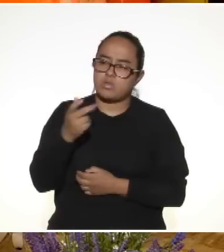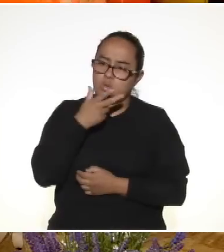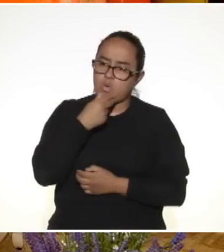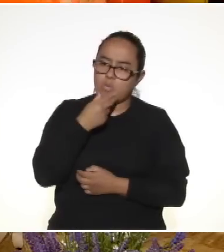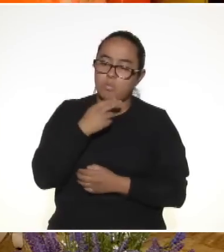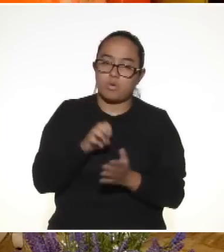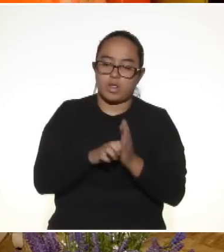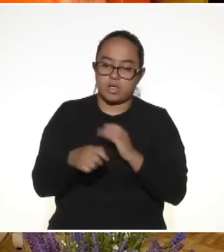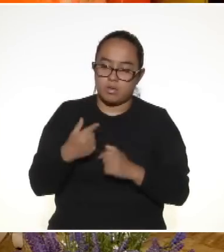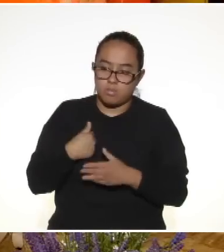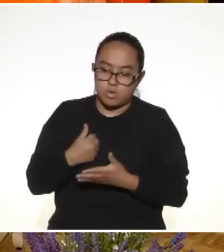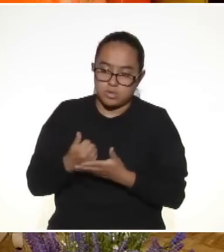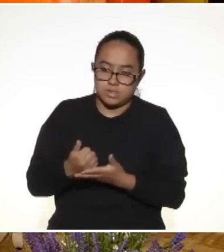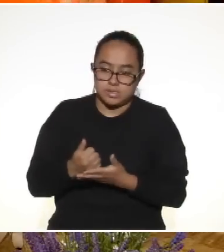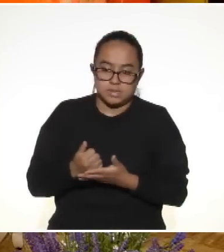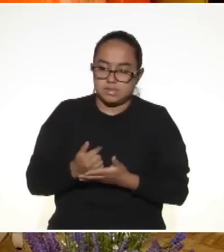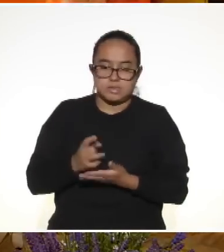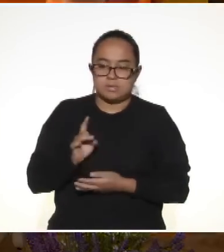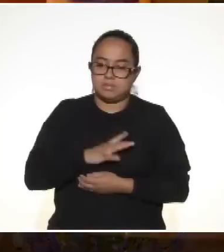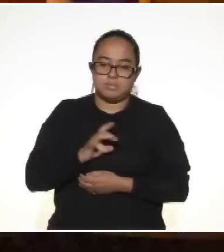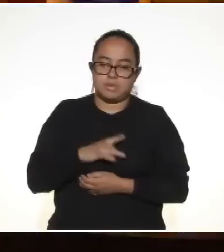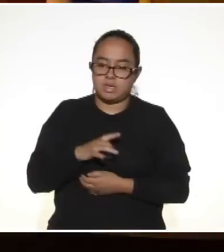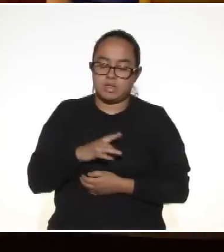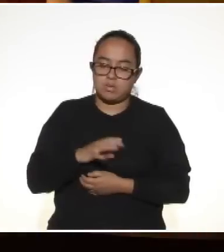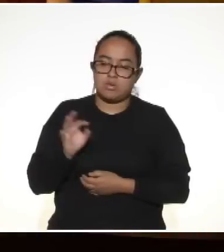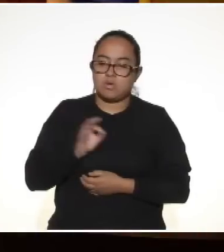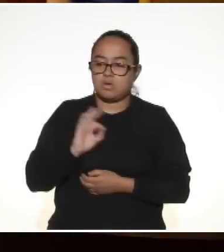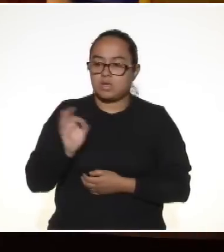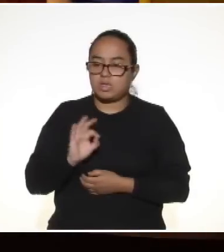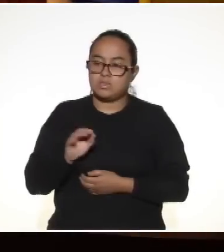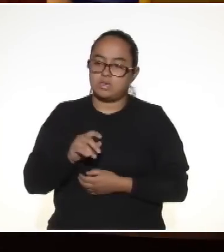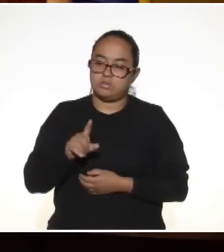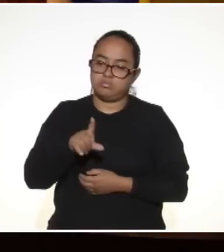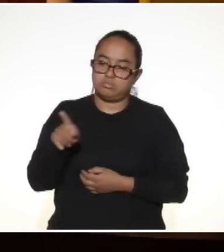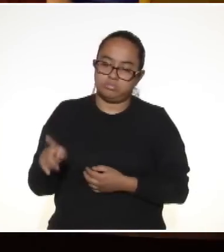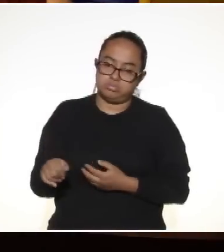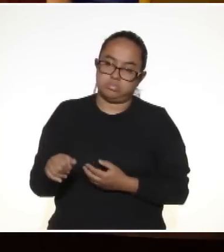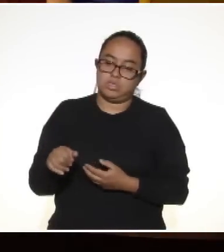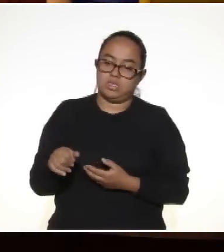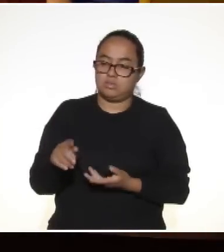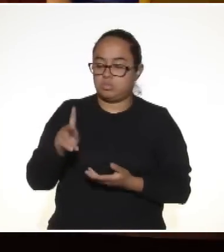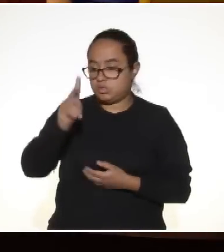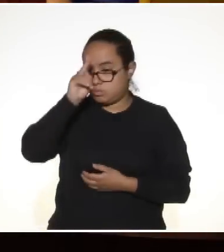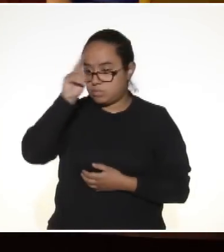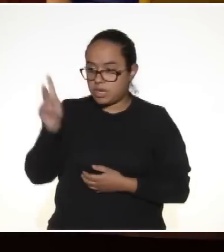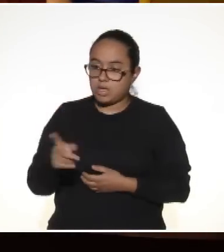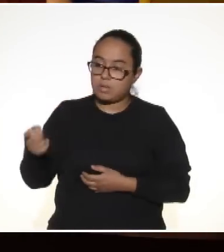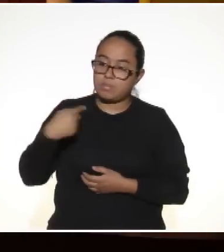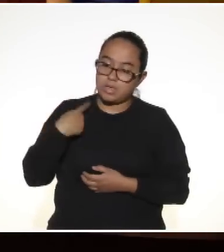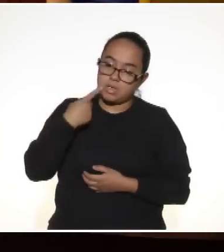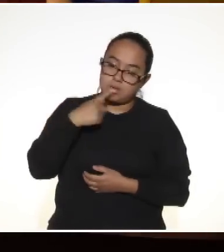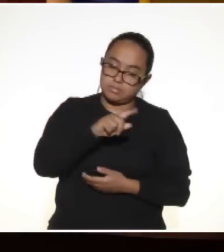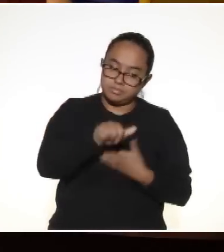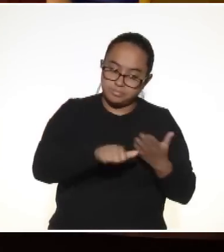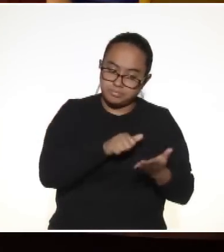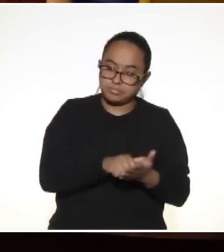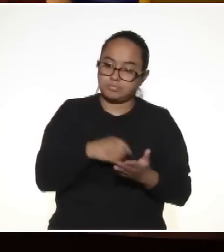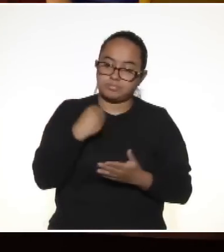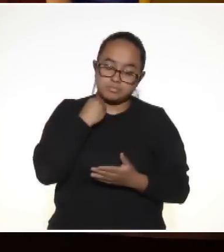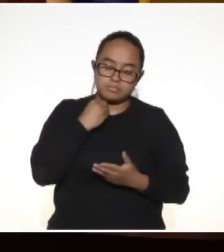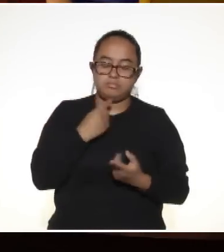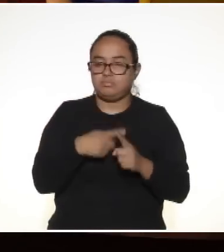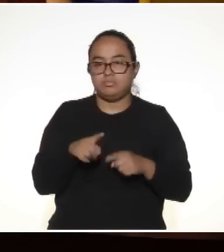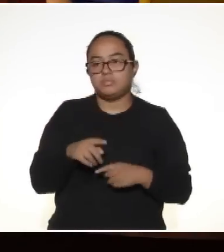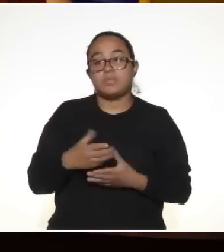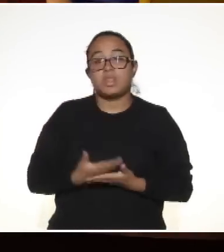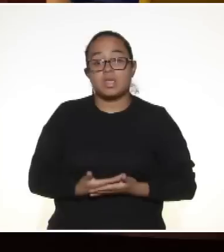hacer algo por temor a tener ciertas represalias, incluso legales, ¿no? Hoy ya está,